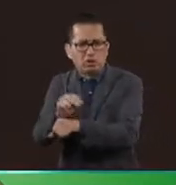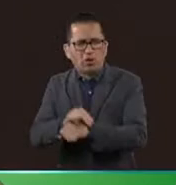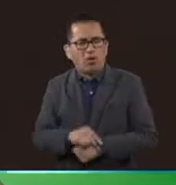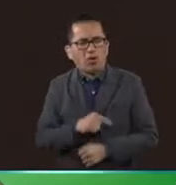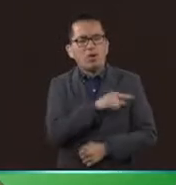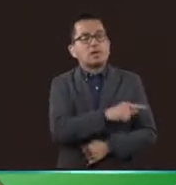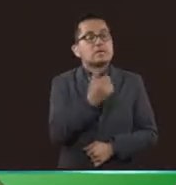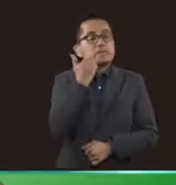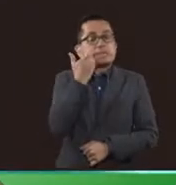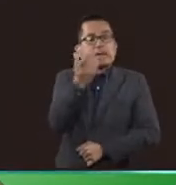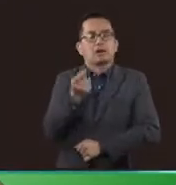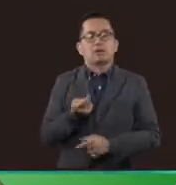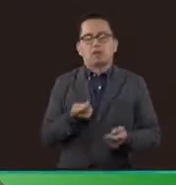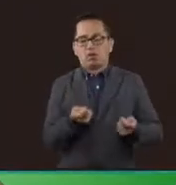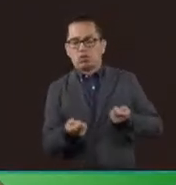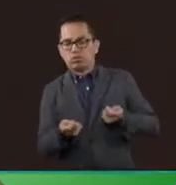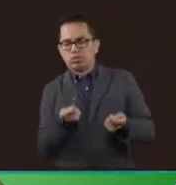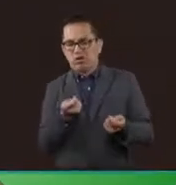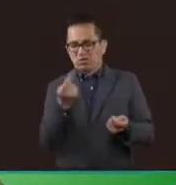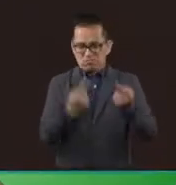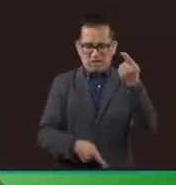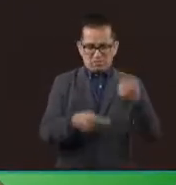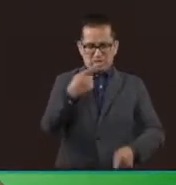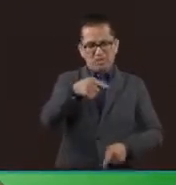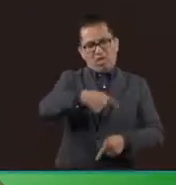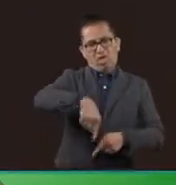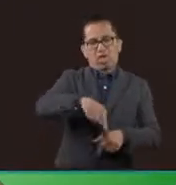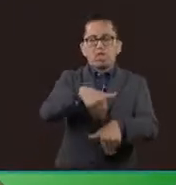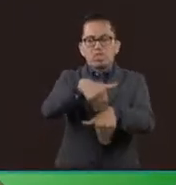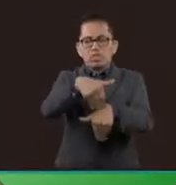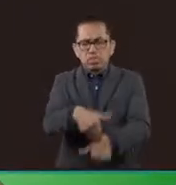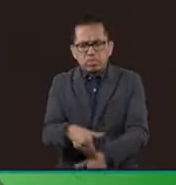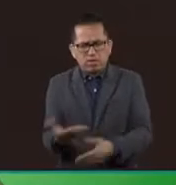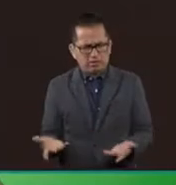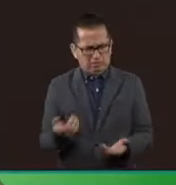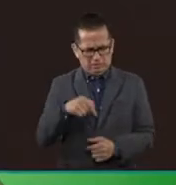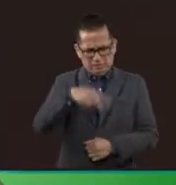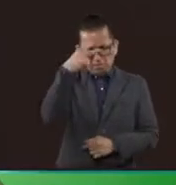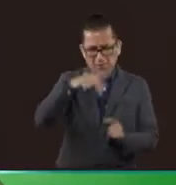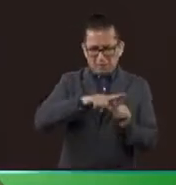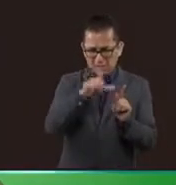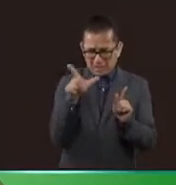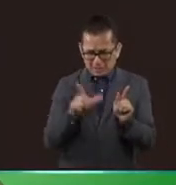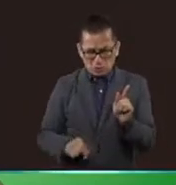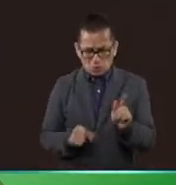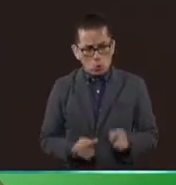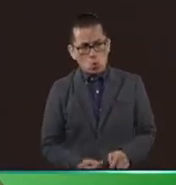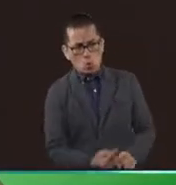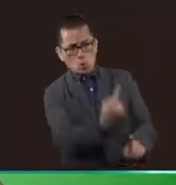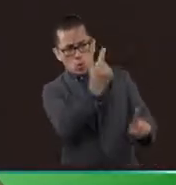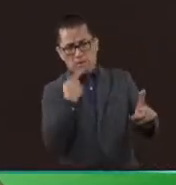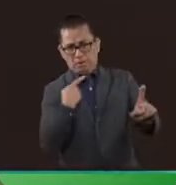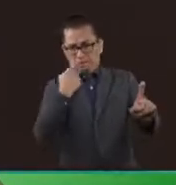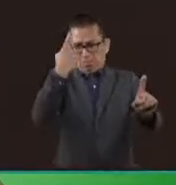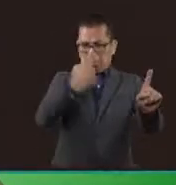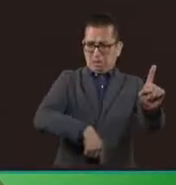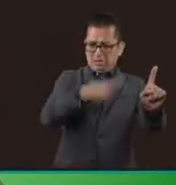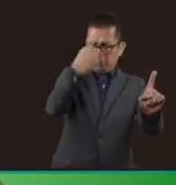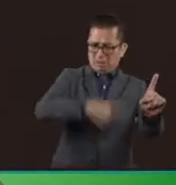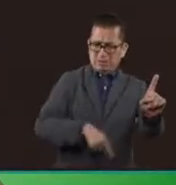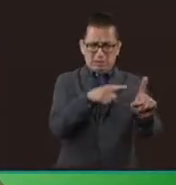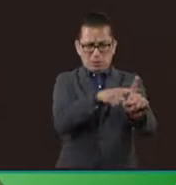control la sumisión hacer de este maravilloso país el país de una sola voz de una sola